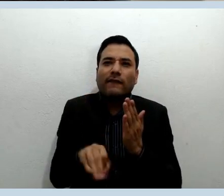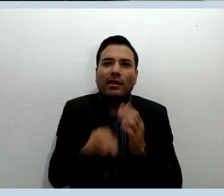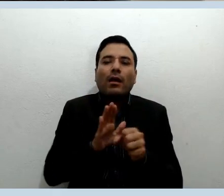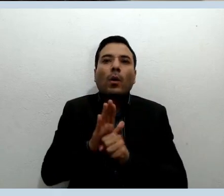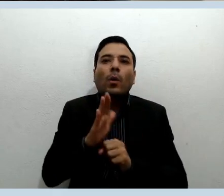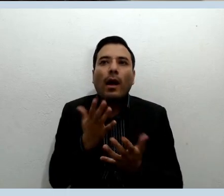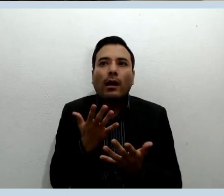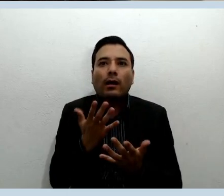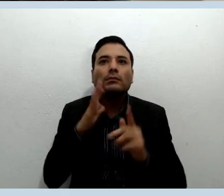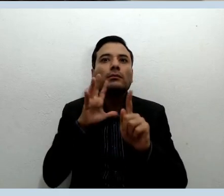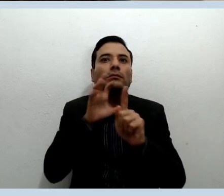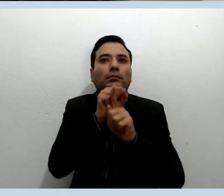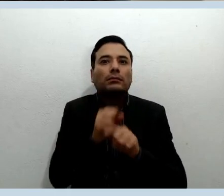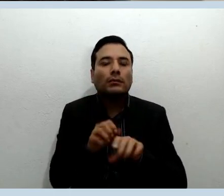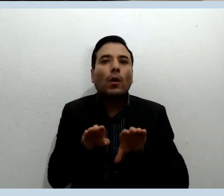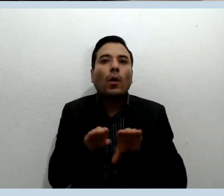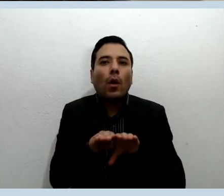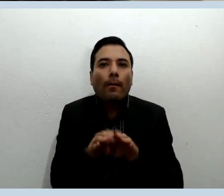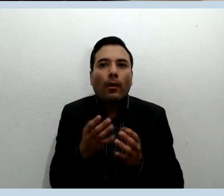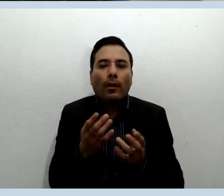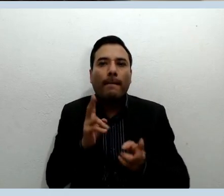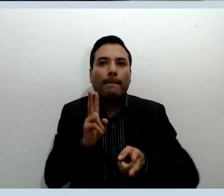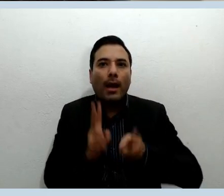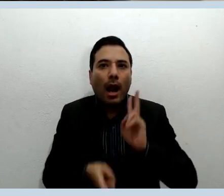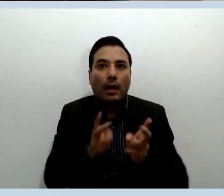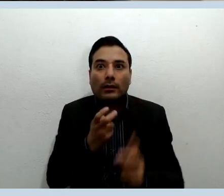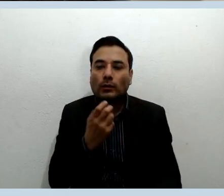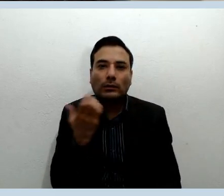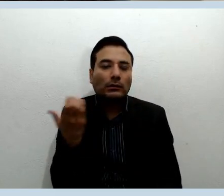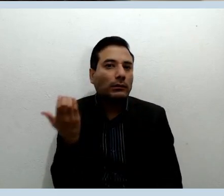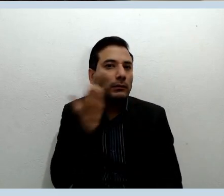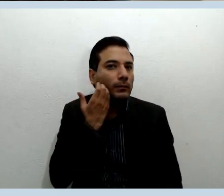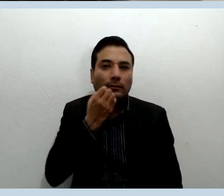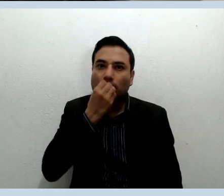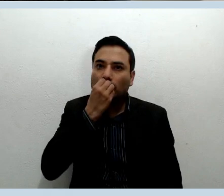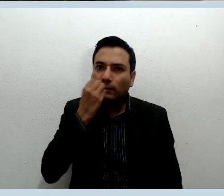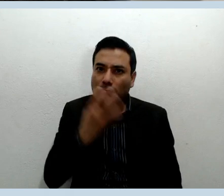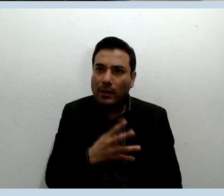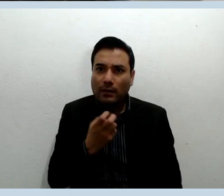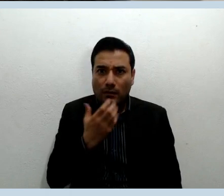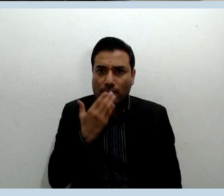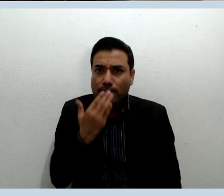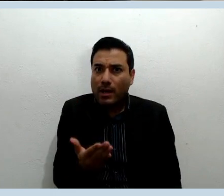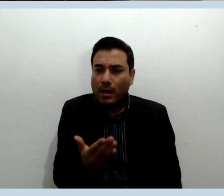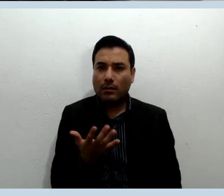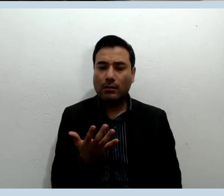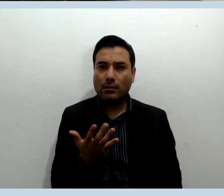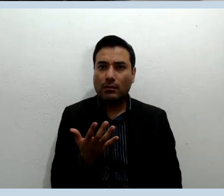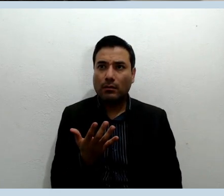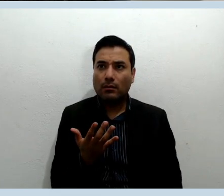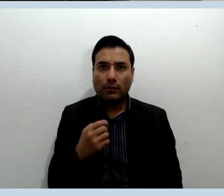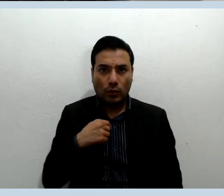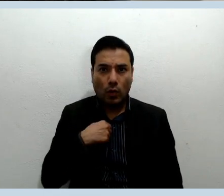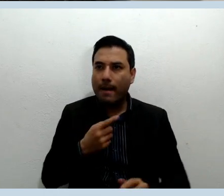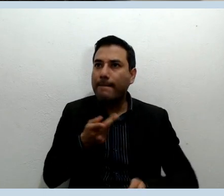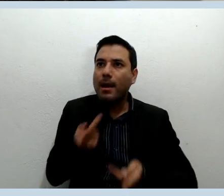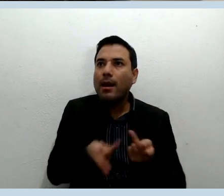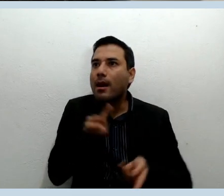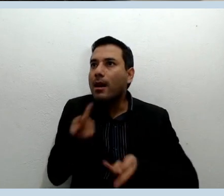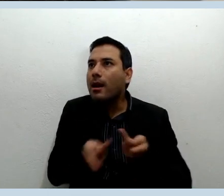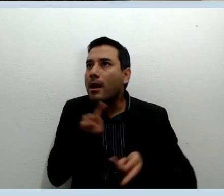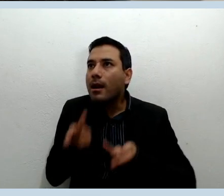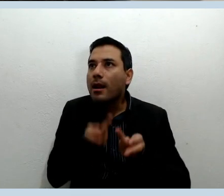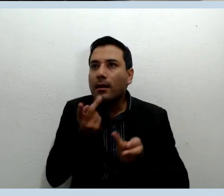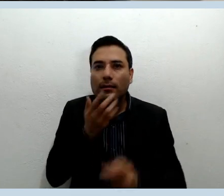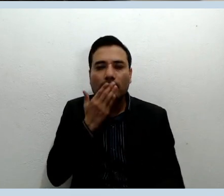e y creo que eso está bien chido a mí se me hace algo bien noble aceptarse una persona preguntona o